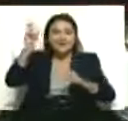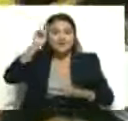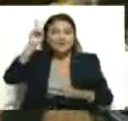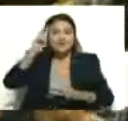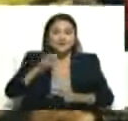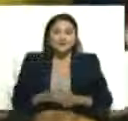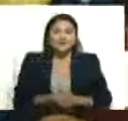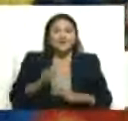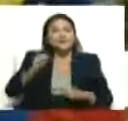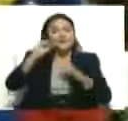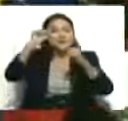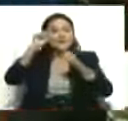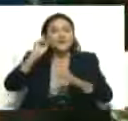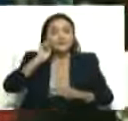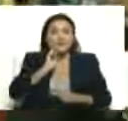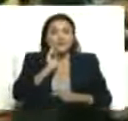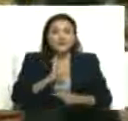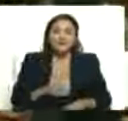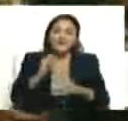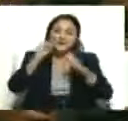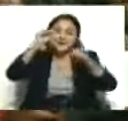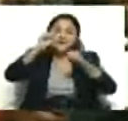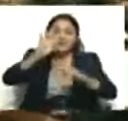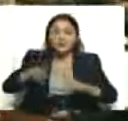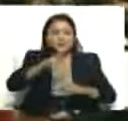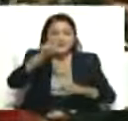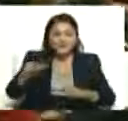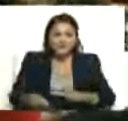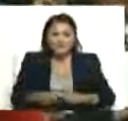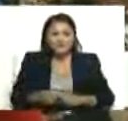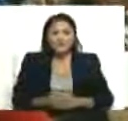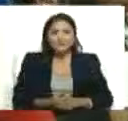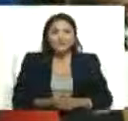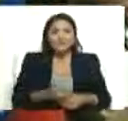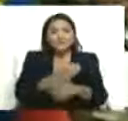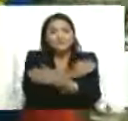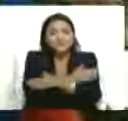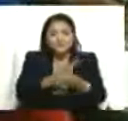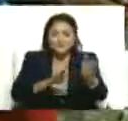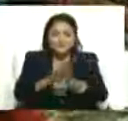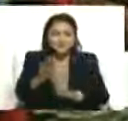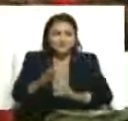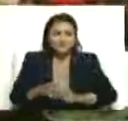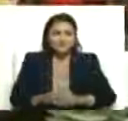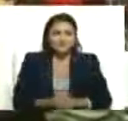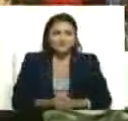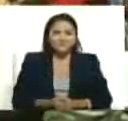¡Que viva Bolívar! ¡Que viva la Guayana Esequiba! Un abrazo. ¡Para adelante!